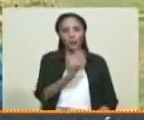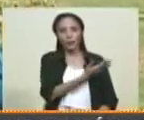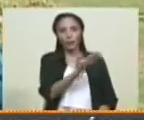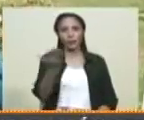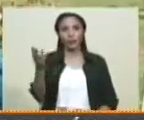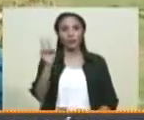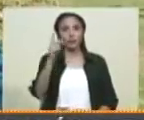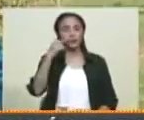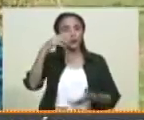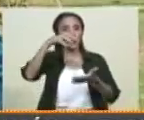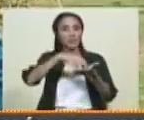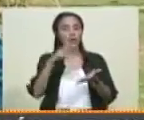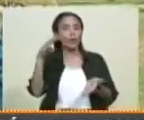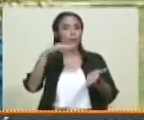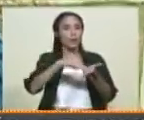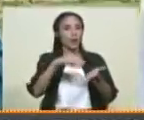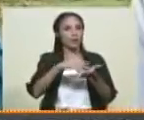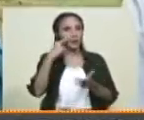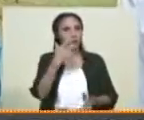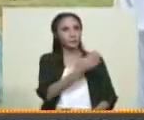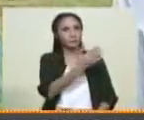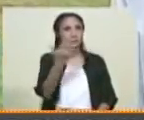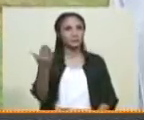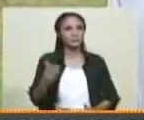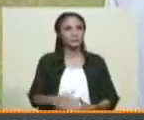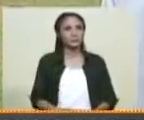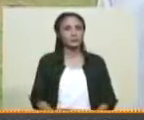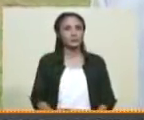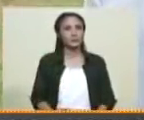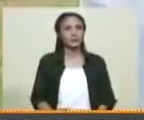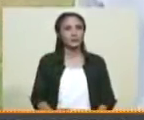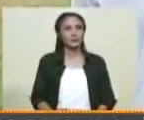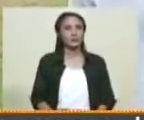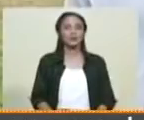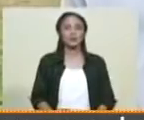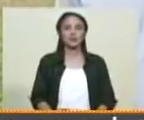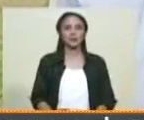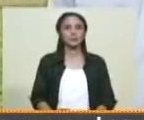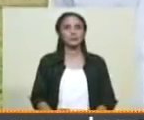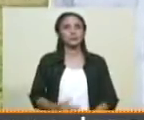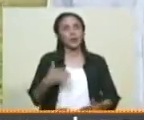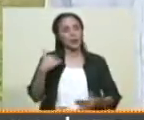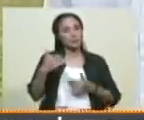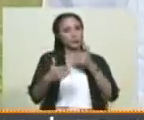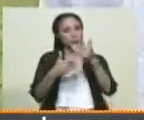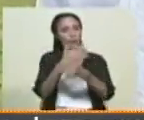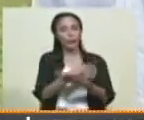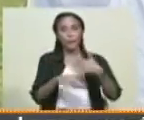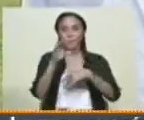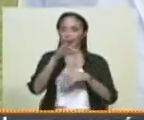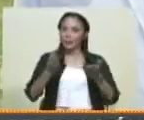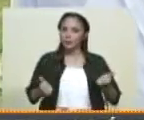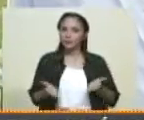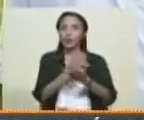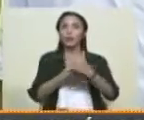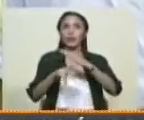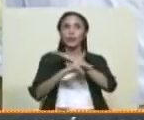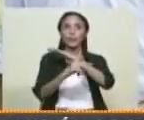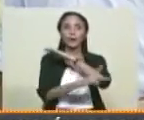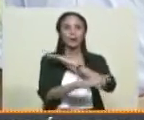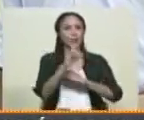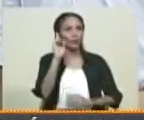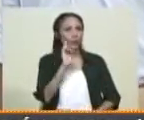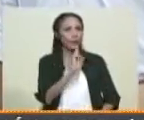Estamos desde el estado Miranda aquí, gobernando, caminando nuestro país. Desde el Parque Bolívar